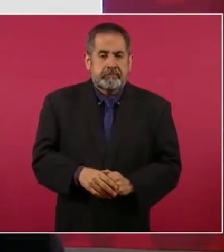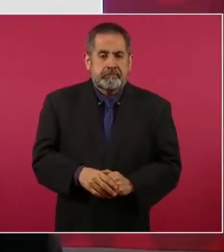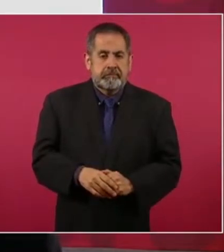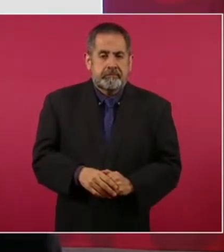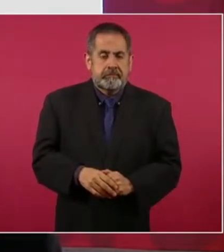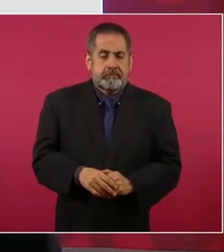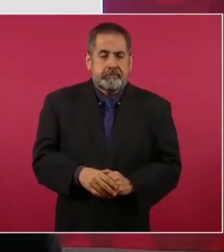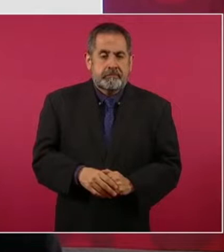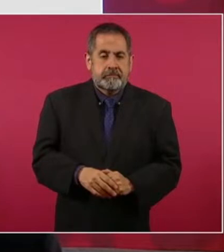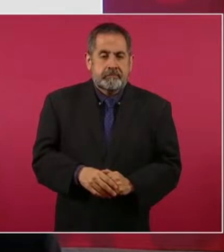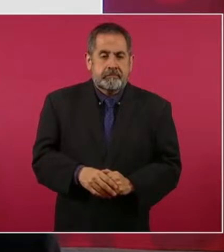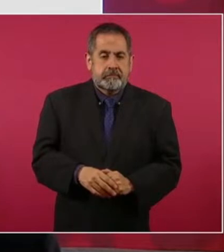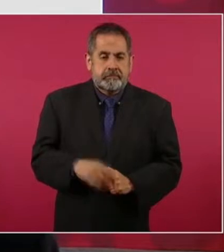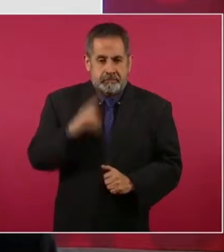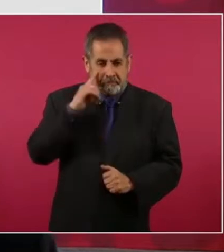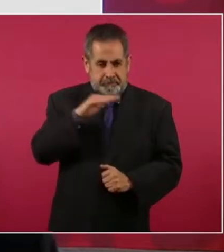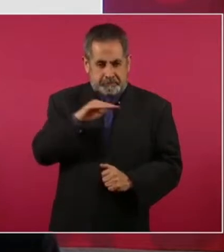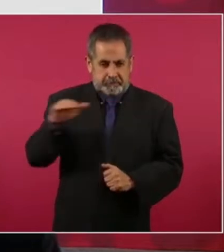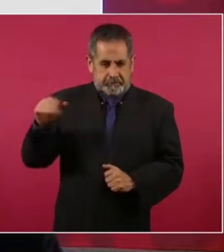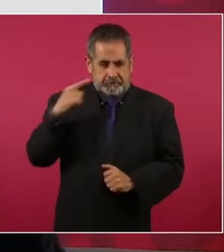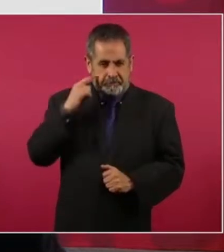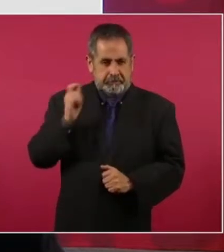Y hasta aquí